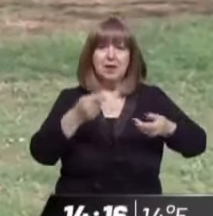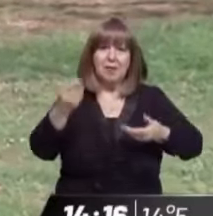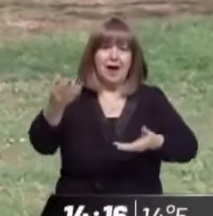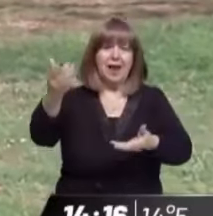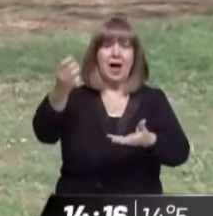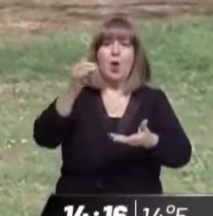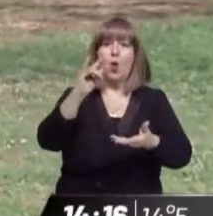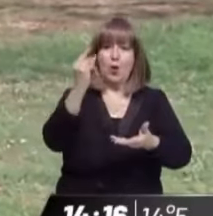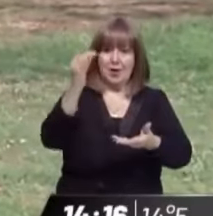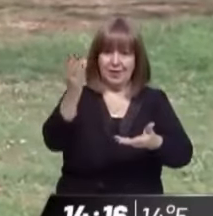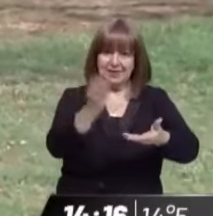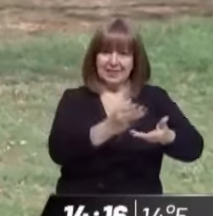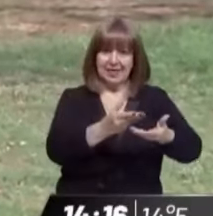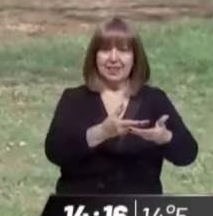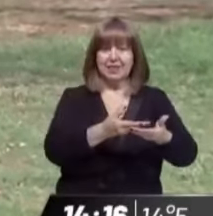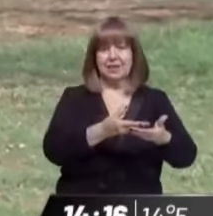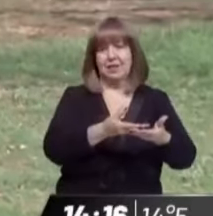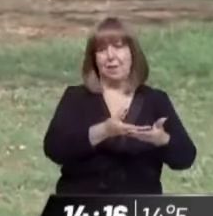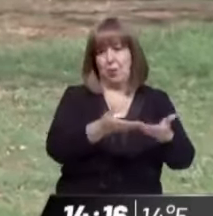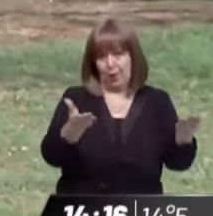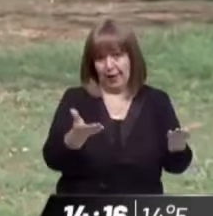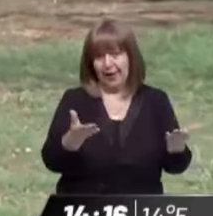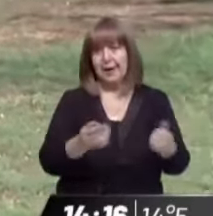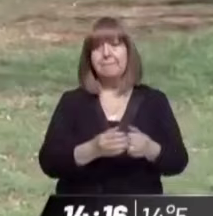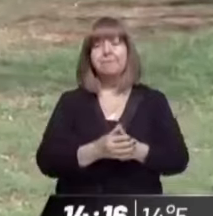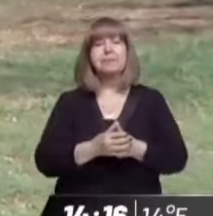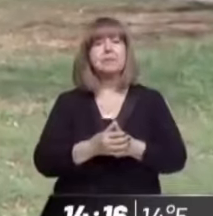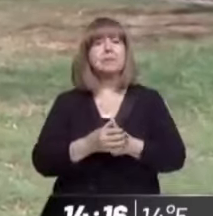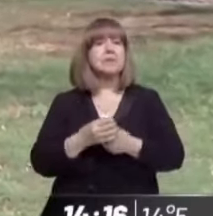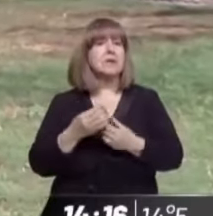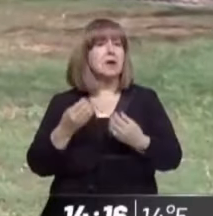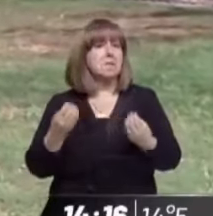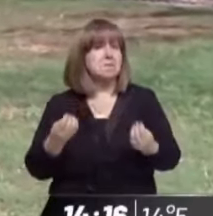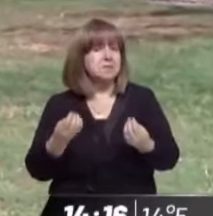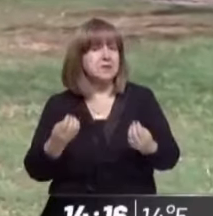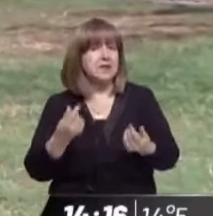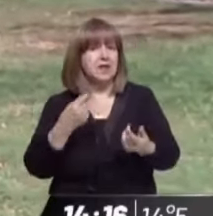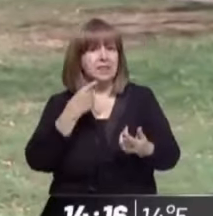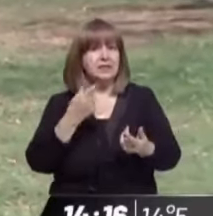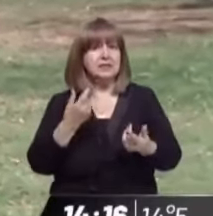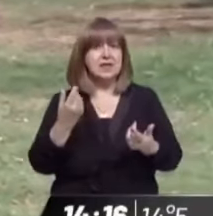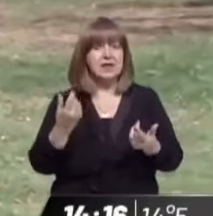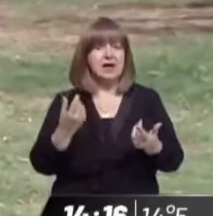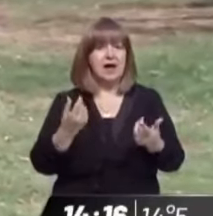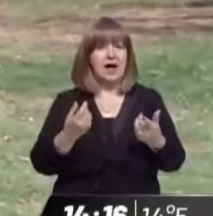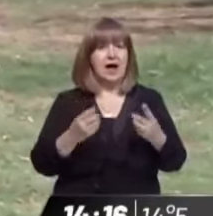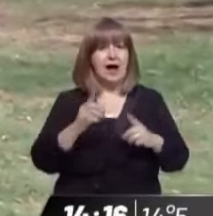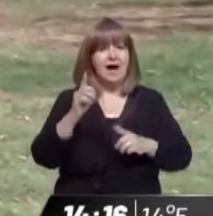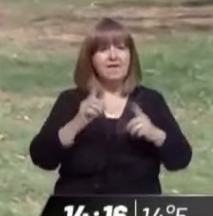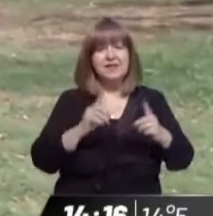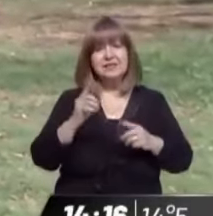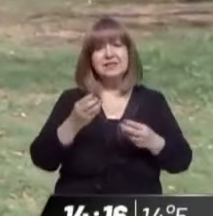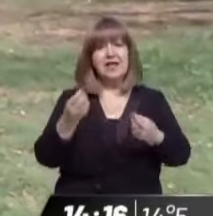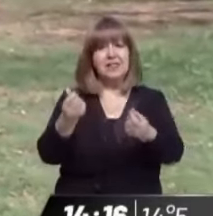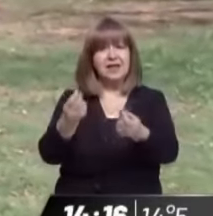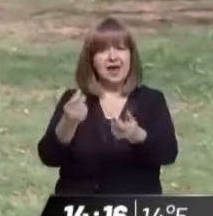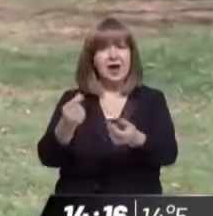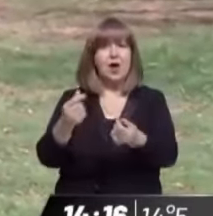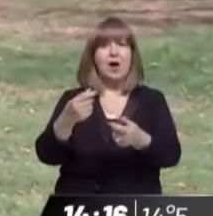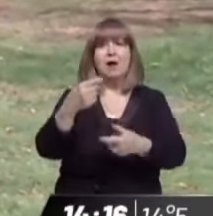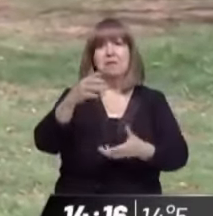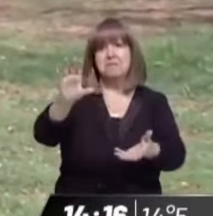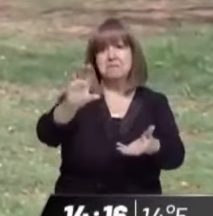muchas polémicas. A ver, los recursos son escasos, hasta se dice insuficientes,